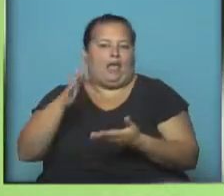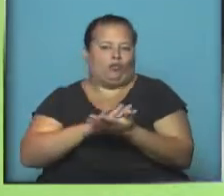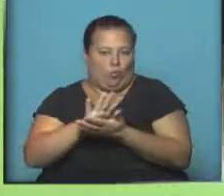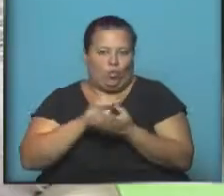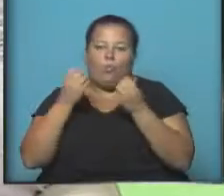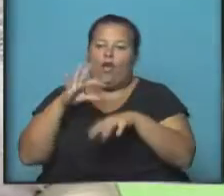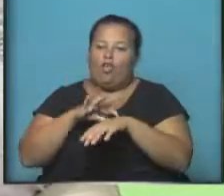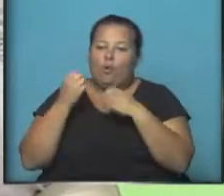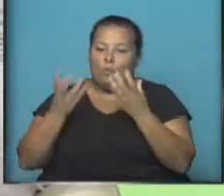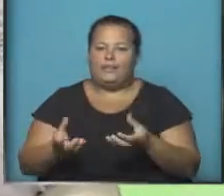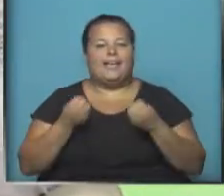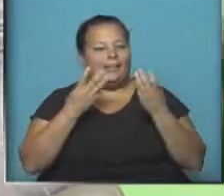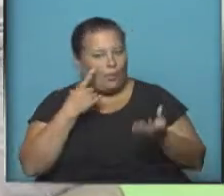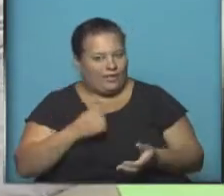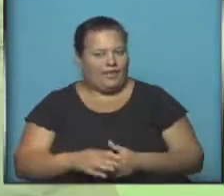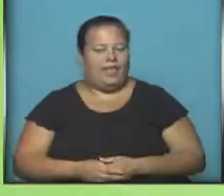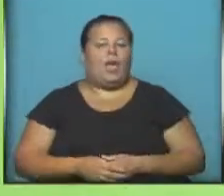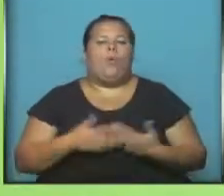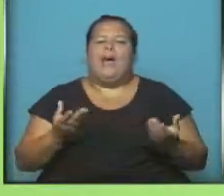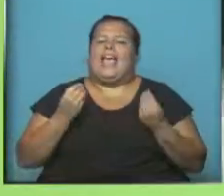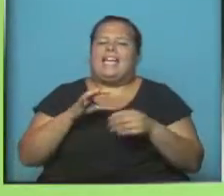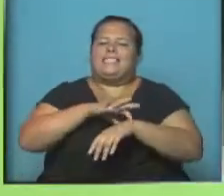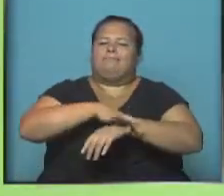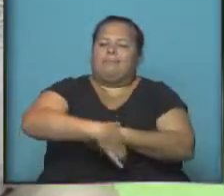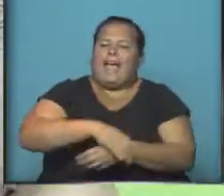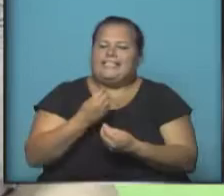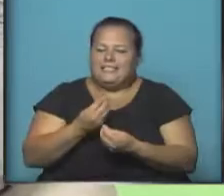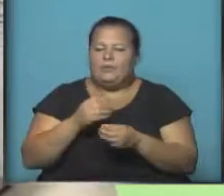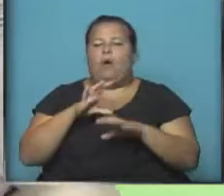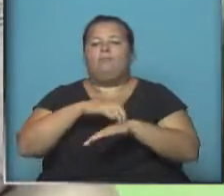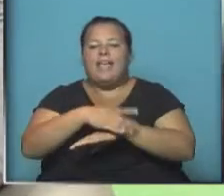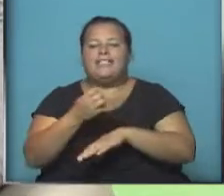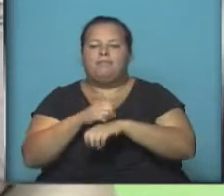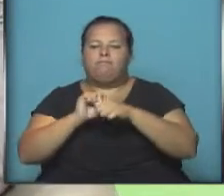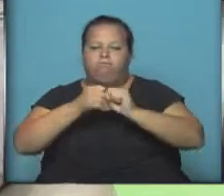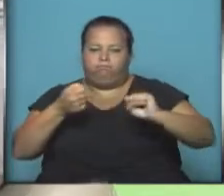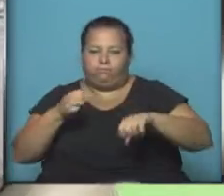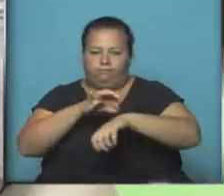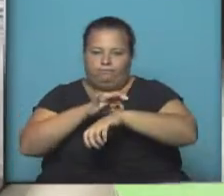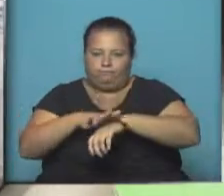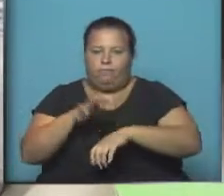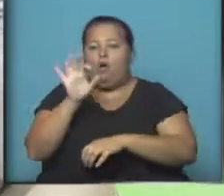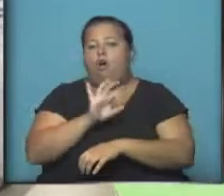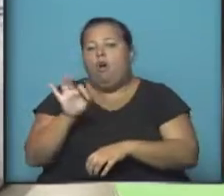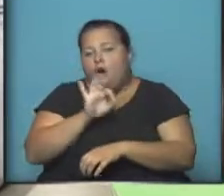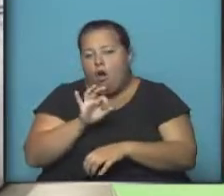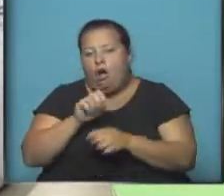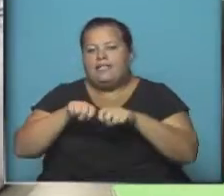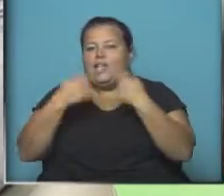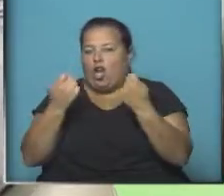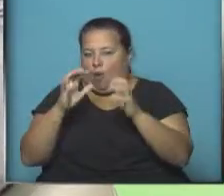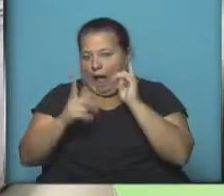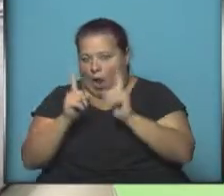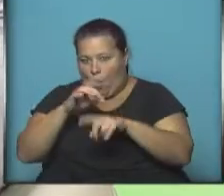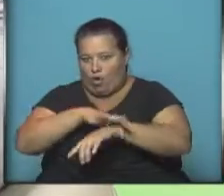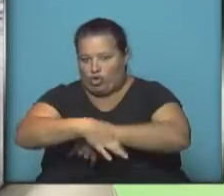Buen día, doctor, ¿cómo va? ¿Qué tal? Buen día. Bueno, ¿qué es un esguince? Bueno, el esguince es la distensión de los ligamentos o la ruptura del